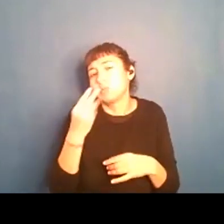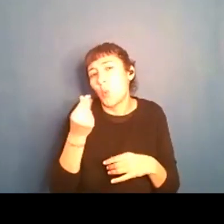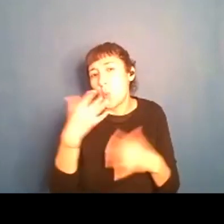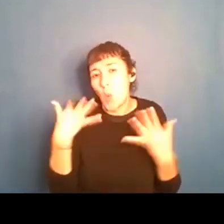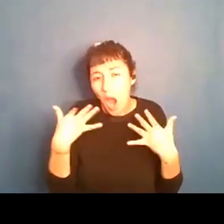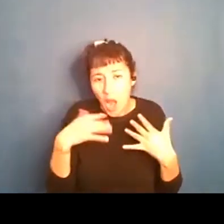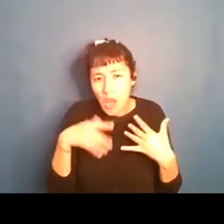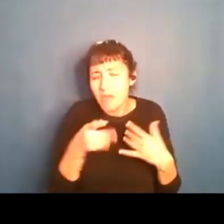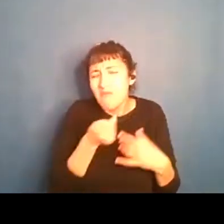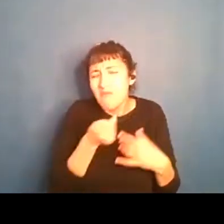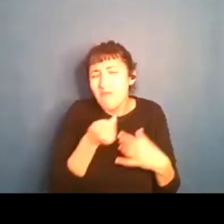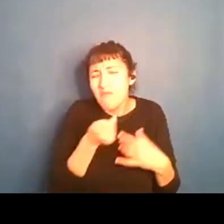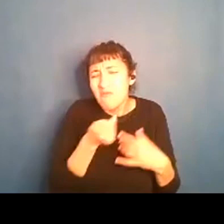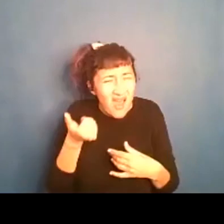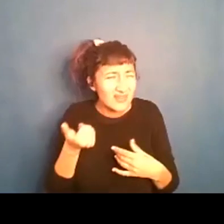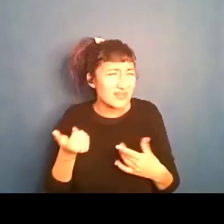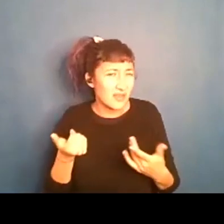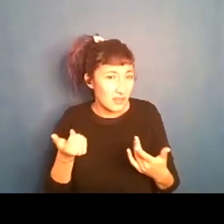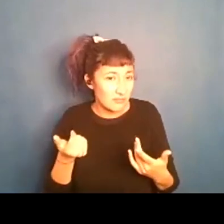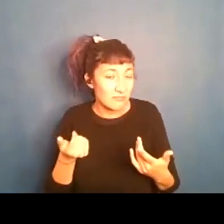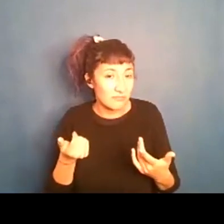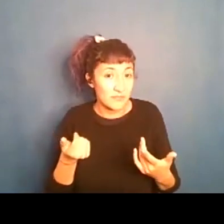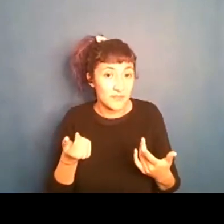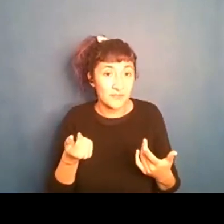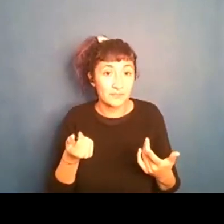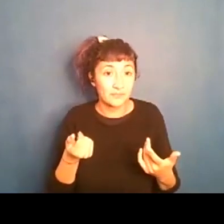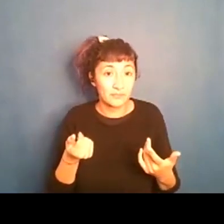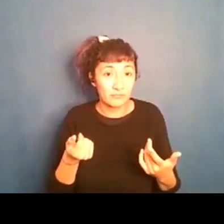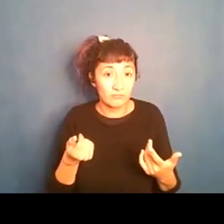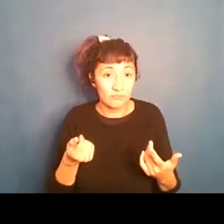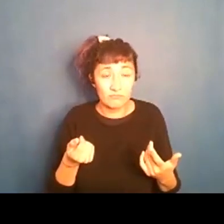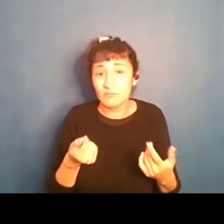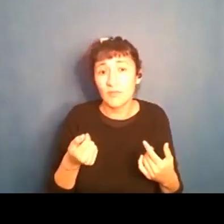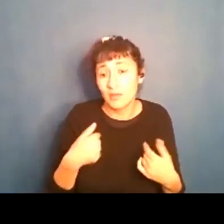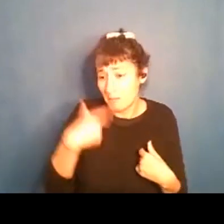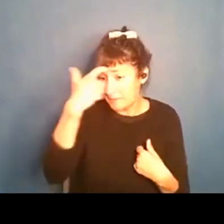fáciles. Habla a la persona que hace menos de 2 años,